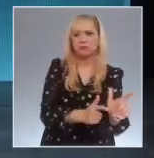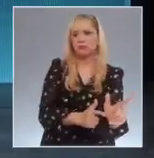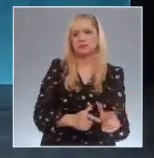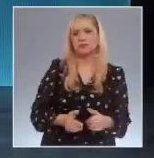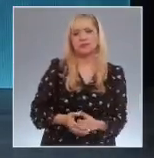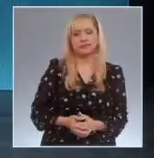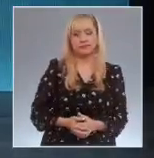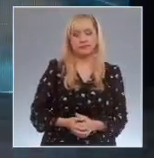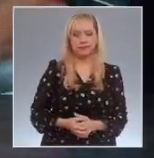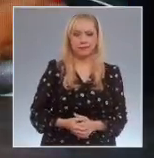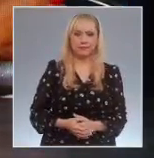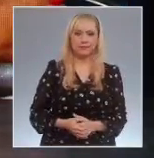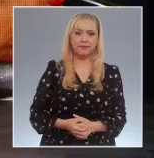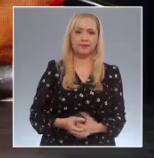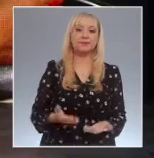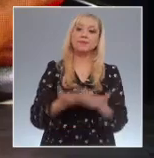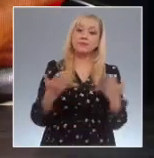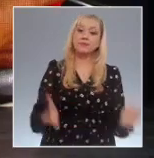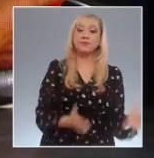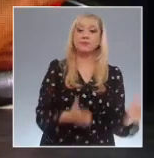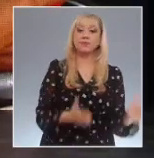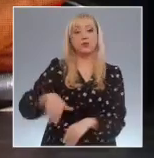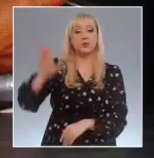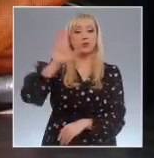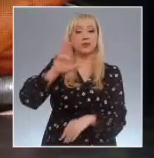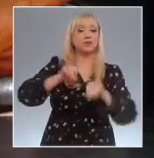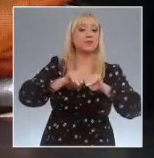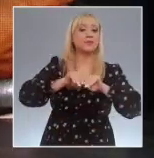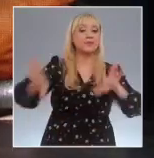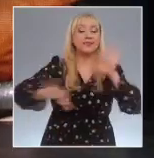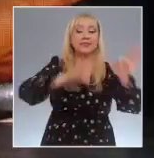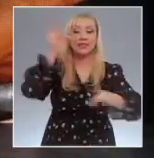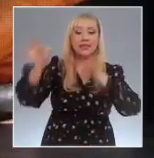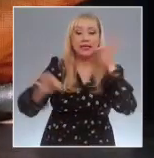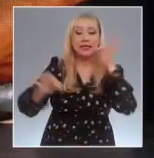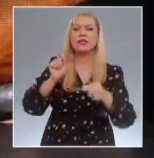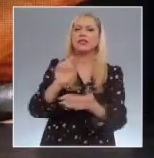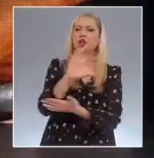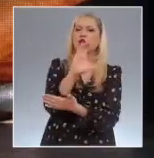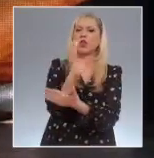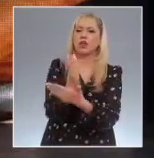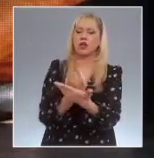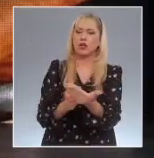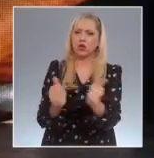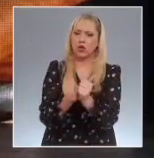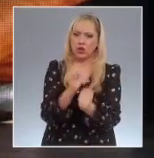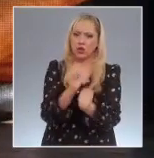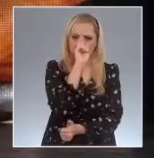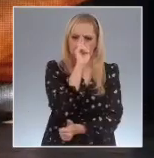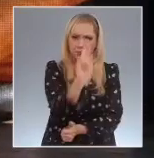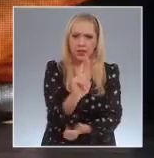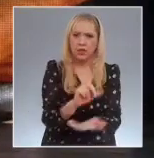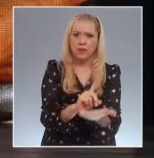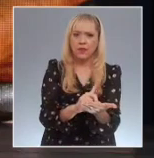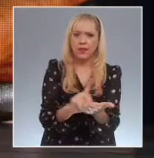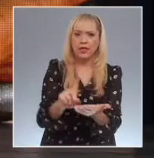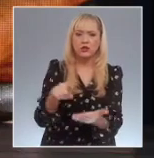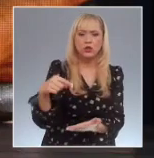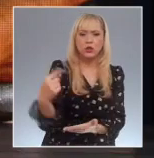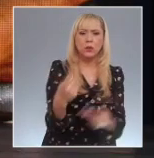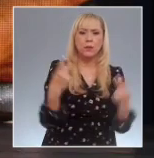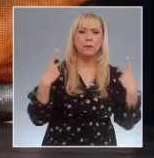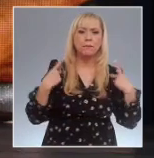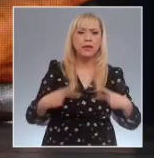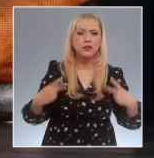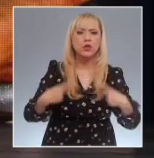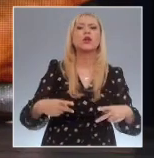En otros temas, este miércoles se lanzó la campaña Contrato Digno, que busca garantizar los derechos laborales y de seguridad social de las personas